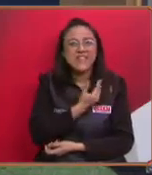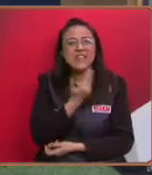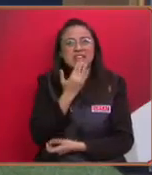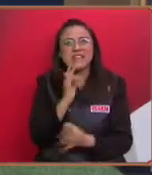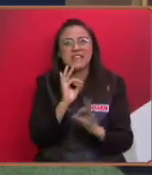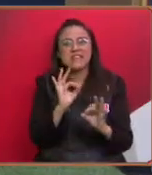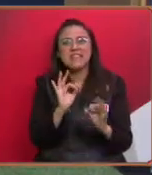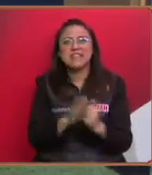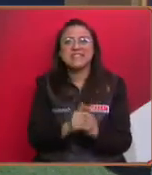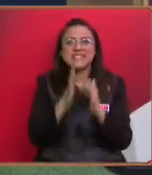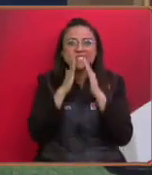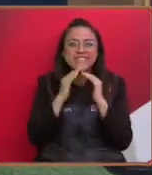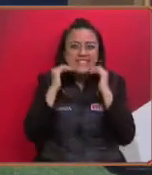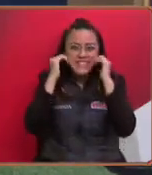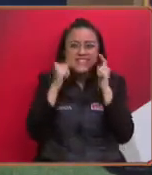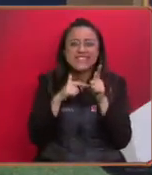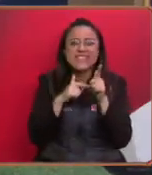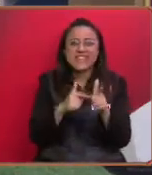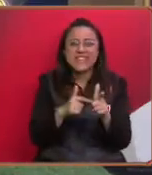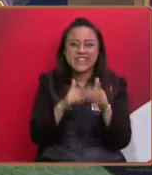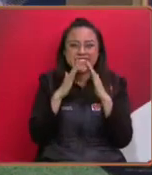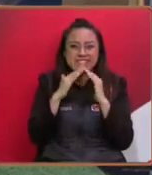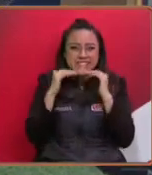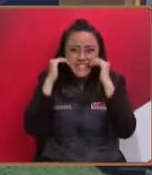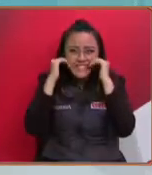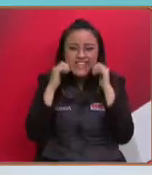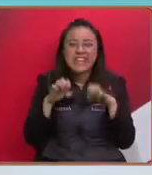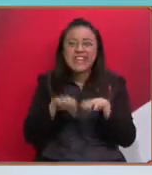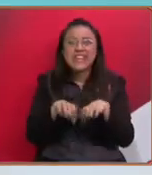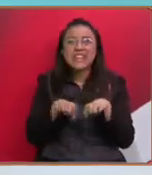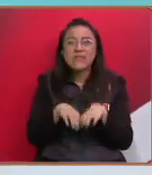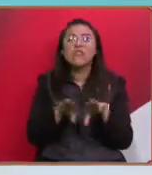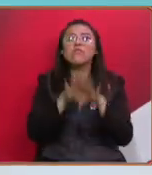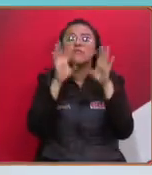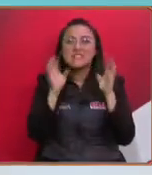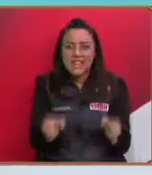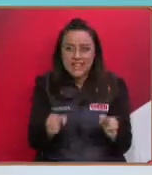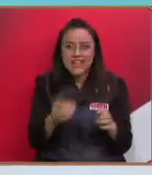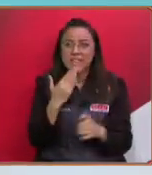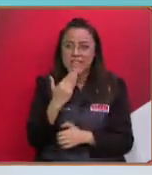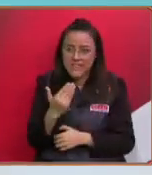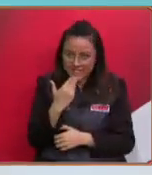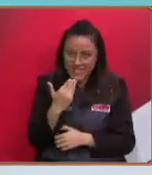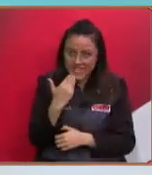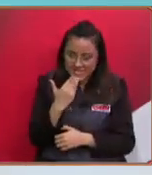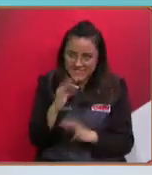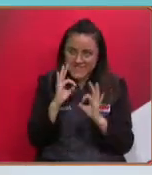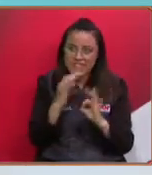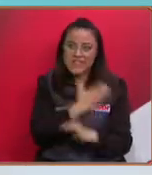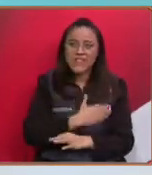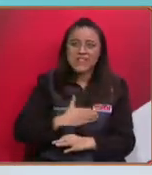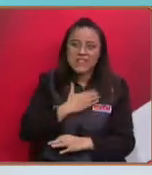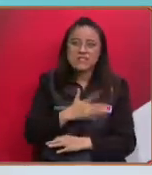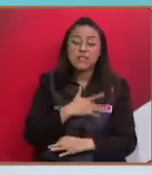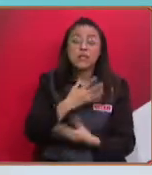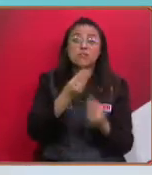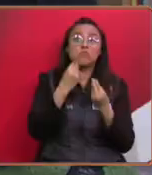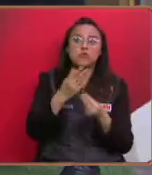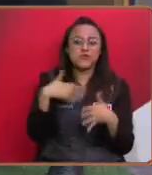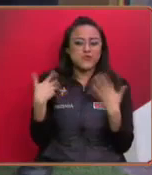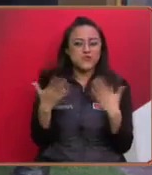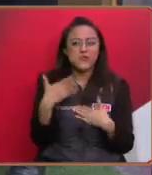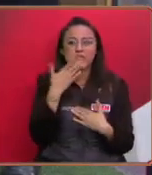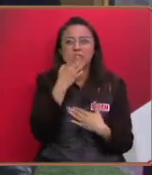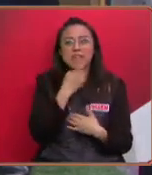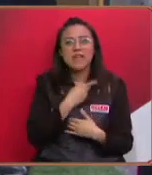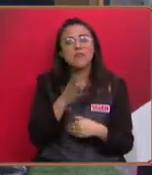hecho, mira, no dejan de sonreír, saludos, así me gusta, animados así es todos. El equipo, así es el equipo. ¿Cómo se encuentran, chicos? Muy bien. Contentos, veo que tienen muchísimo ambiente.